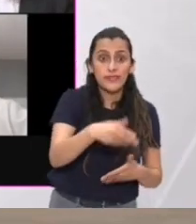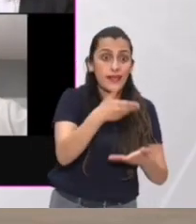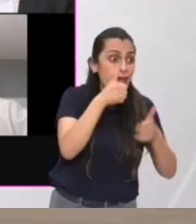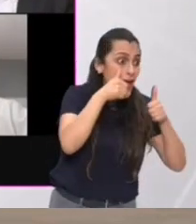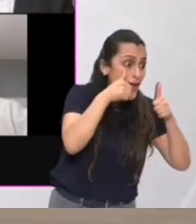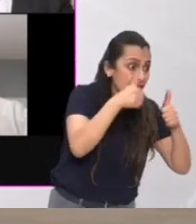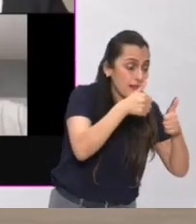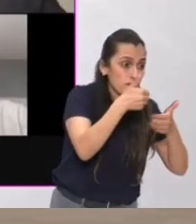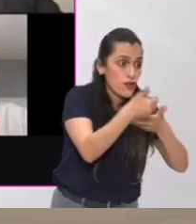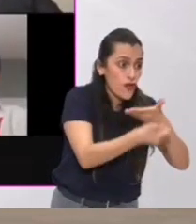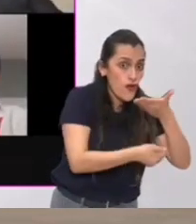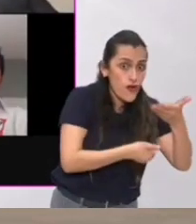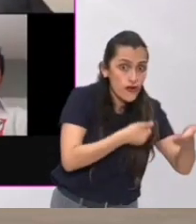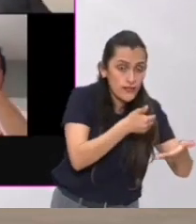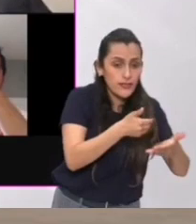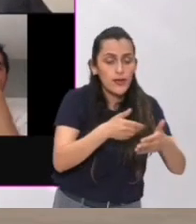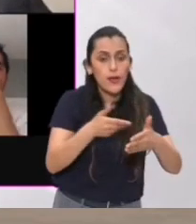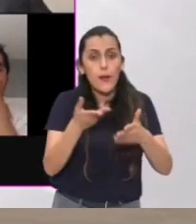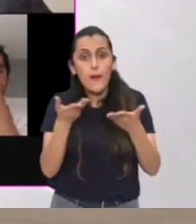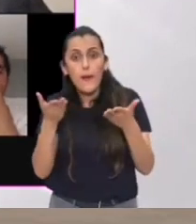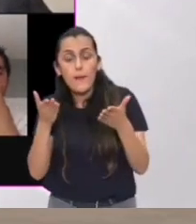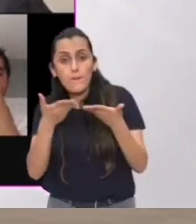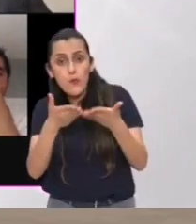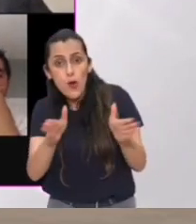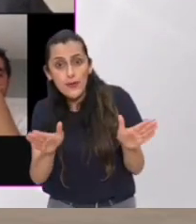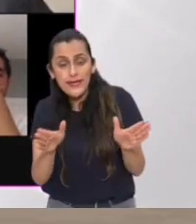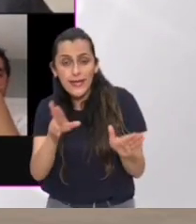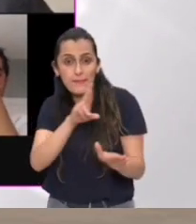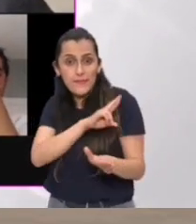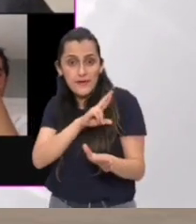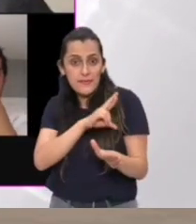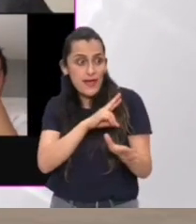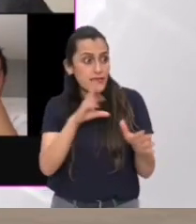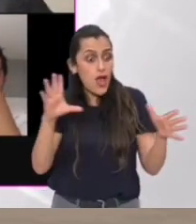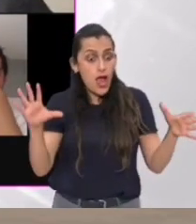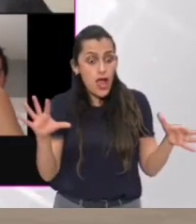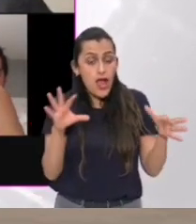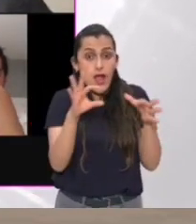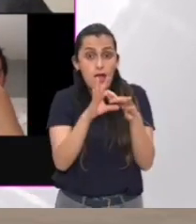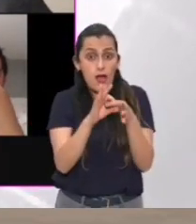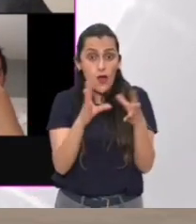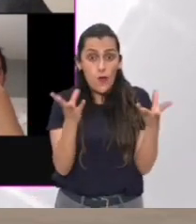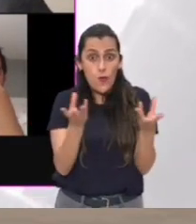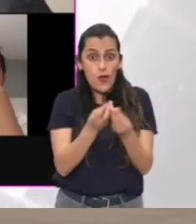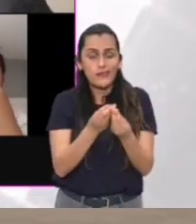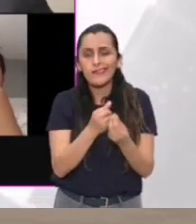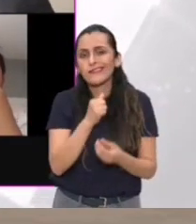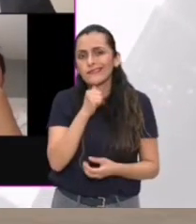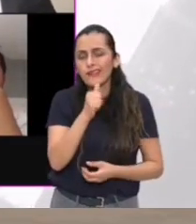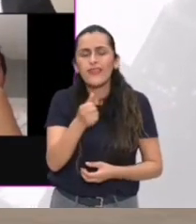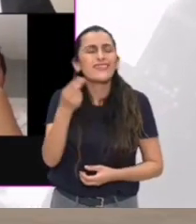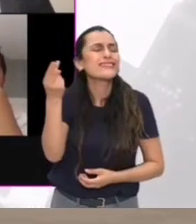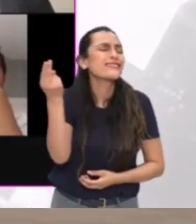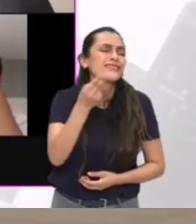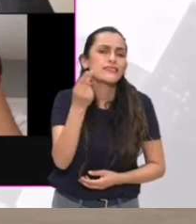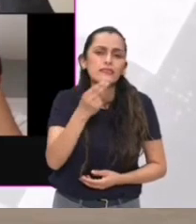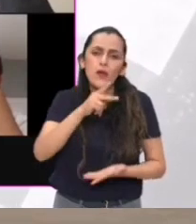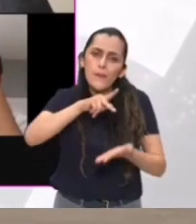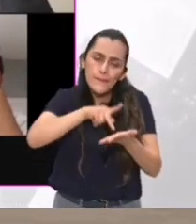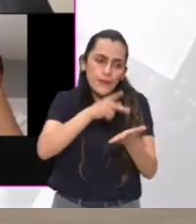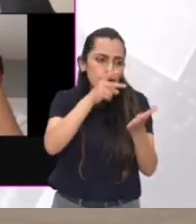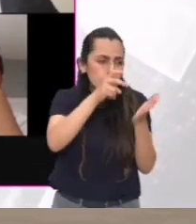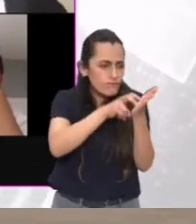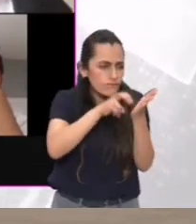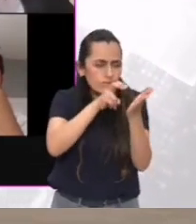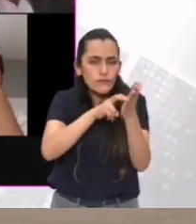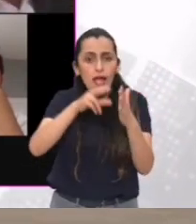tienen estrategia conjunta, resultó contraproducente. Urge un rediseño en sistema de salud, en donde se tengan